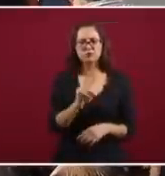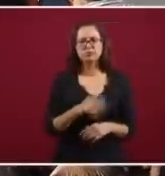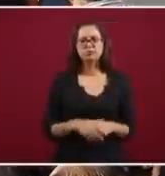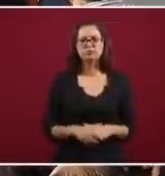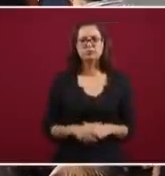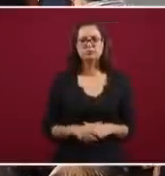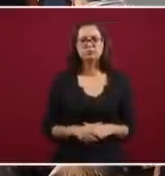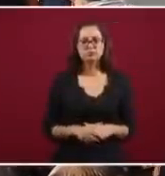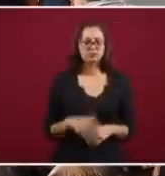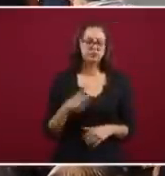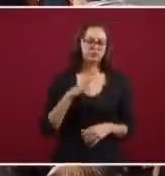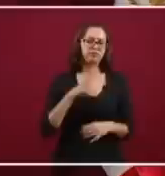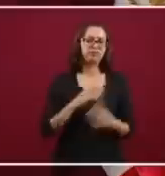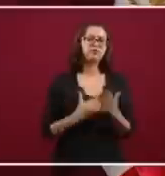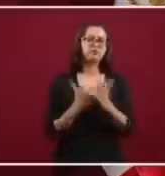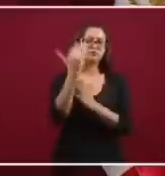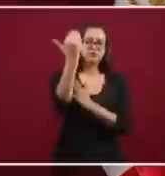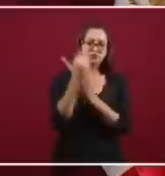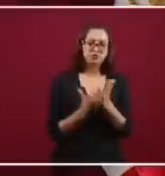una reducción